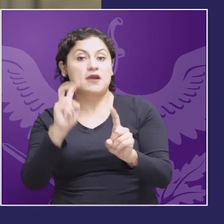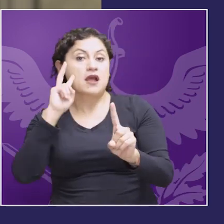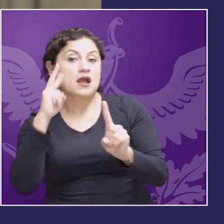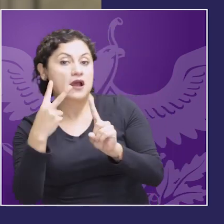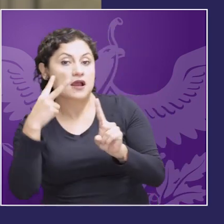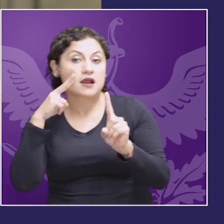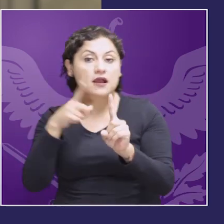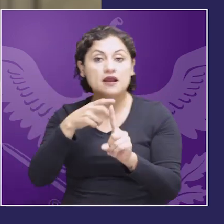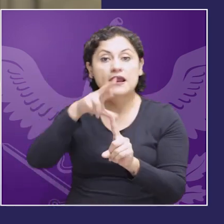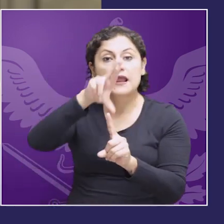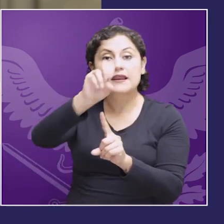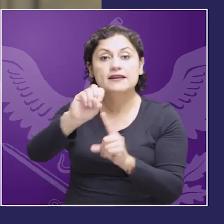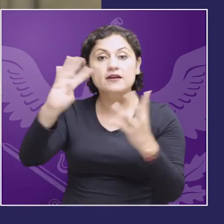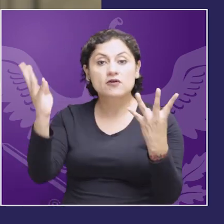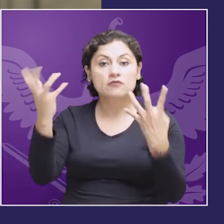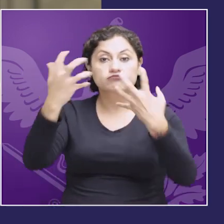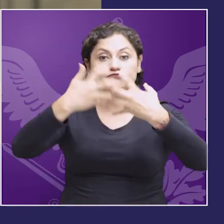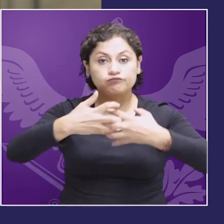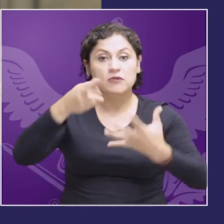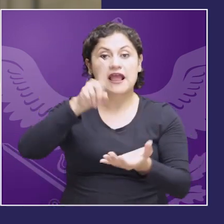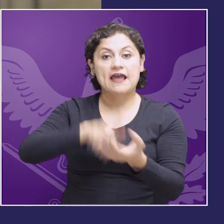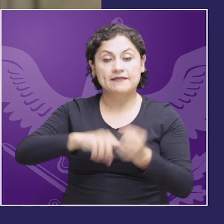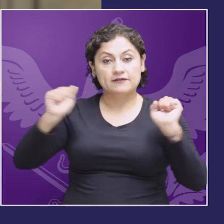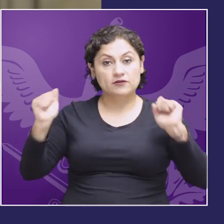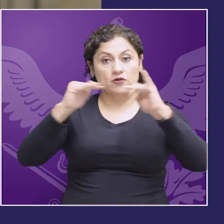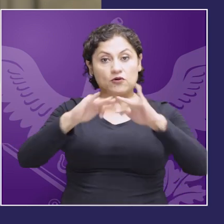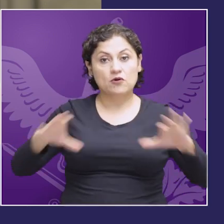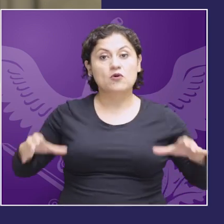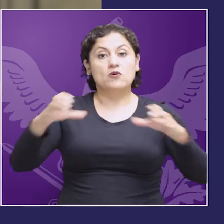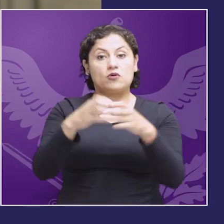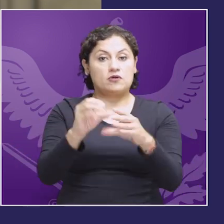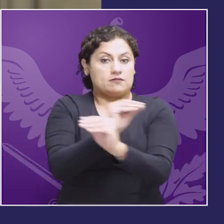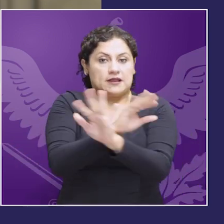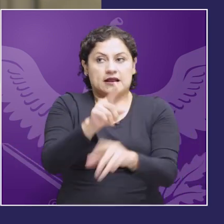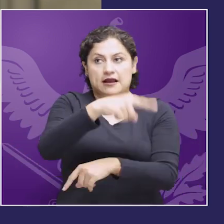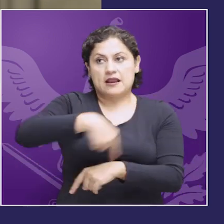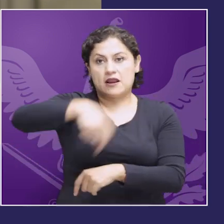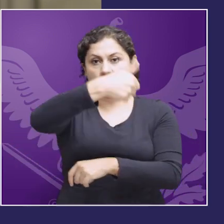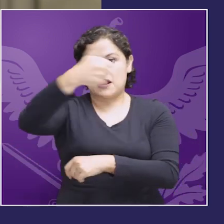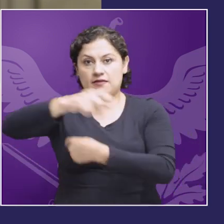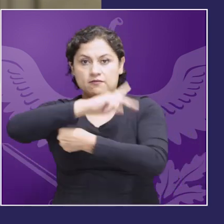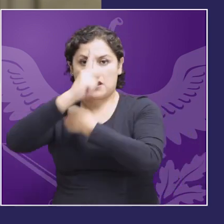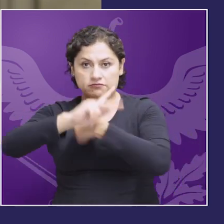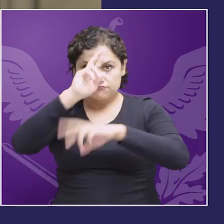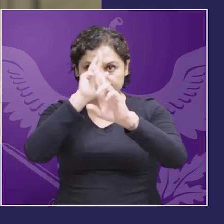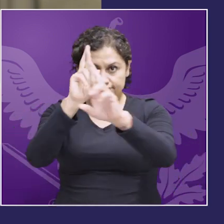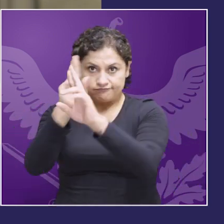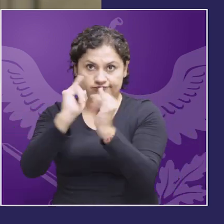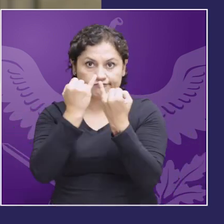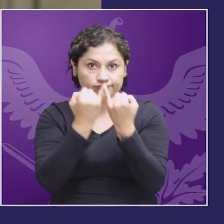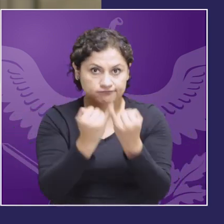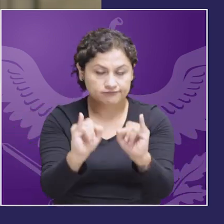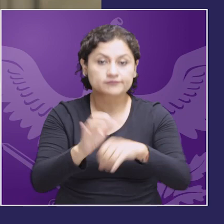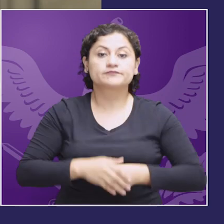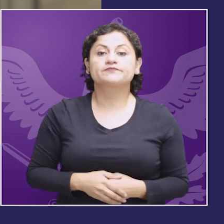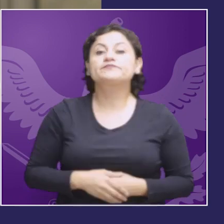al interior de la cumbre y promoverlo también en los poderes judiciales, respetando la autonomía que tiene cada poder judicial, desde luego. Entonces,